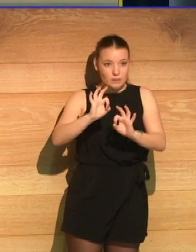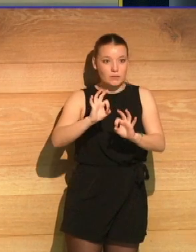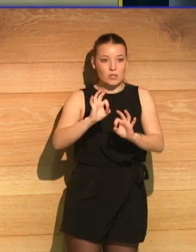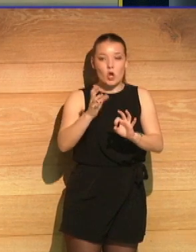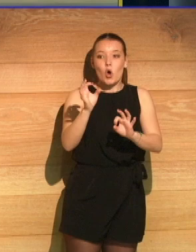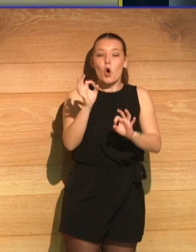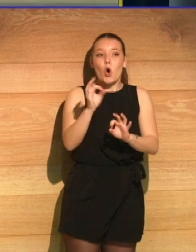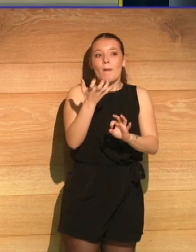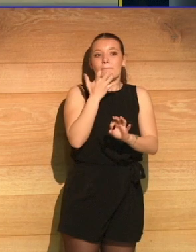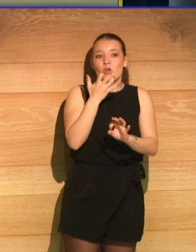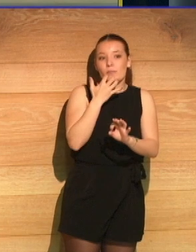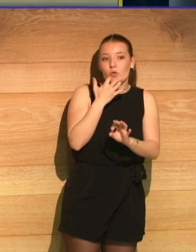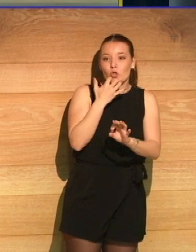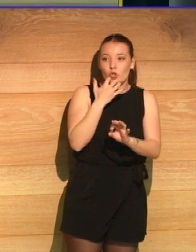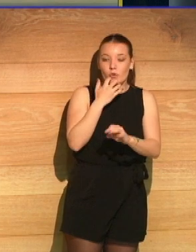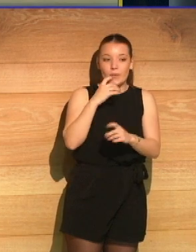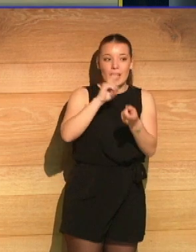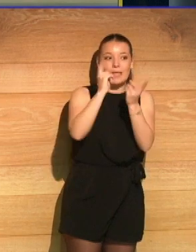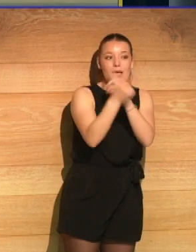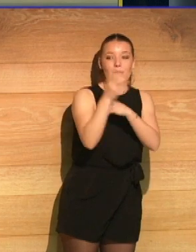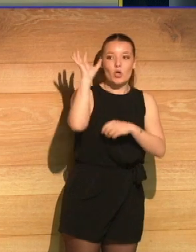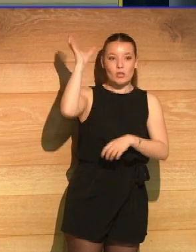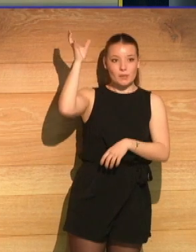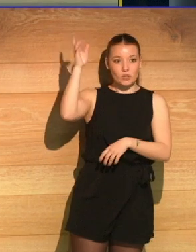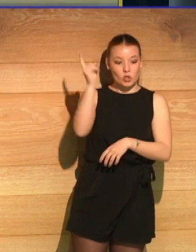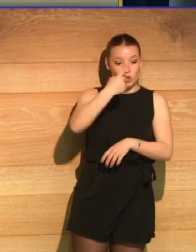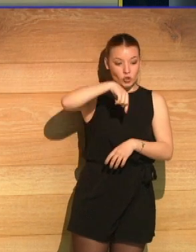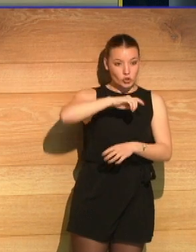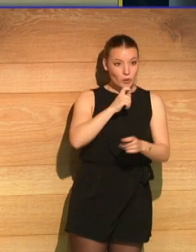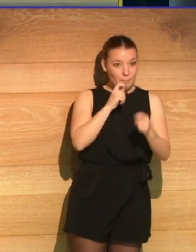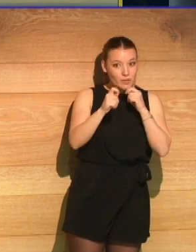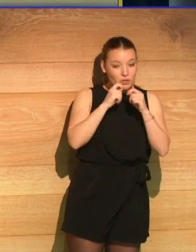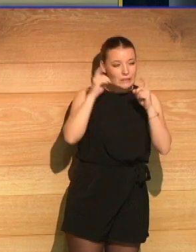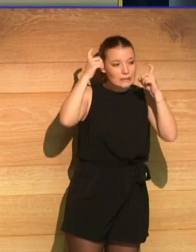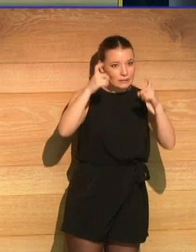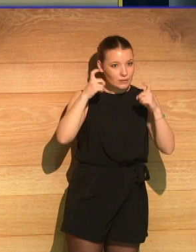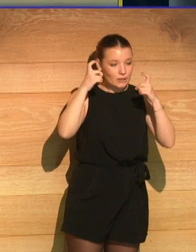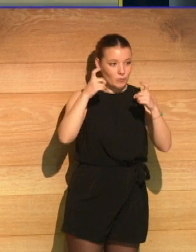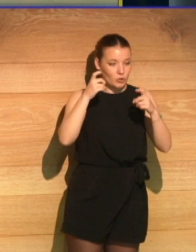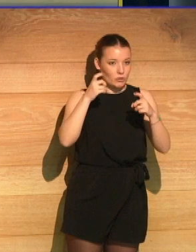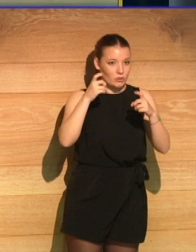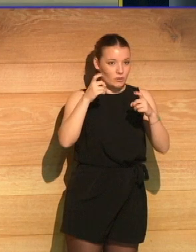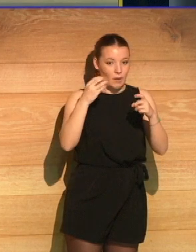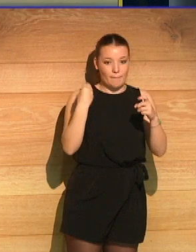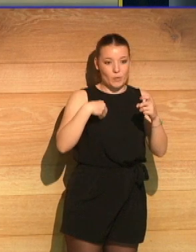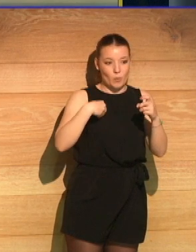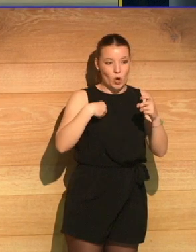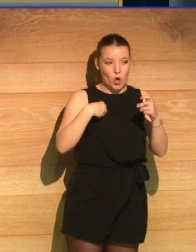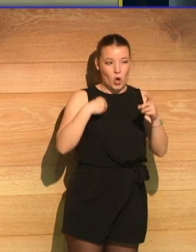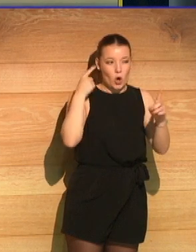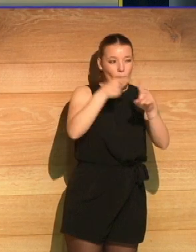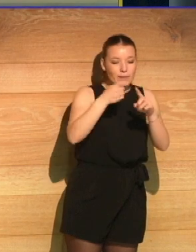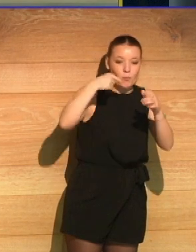ejemplo, cambio climático. Nosotros los periodistas intentamos ahora, para darle un poco más de profundidad y más